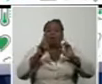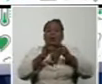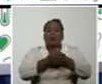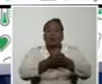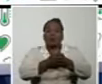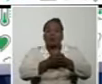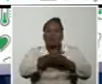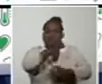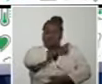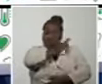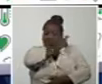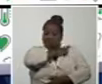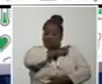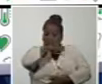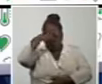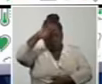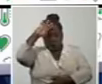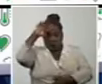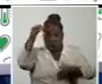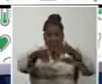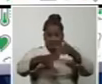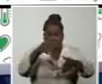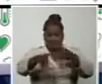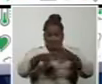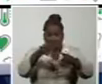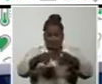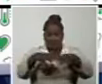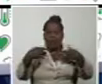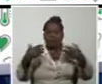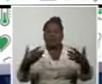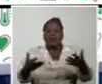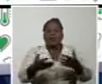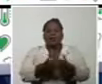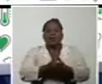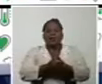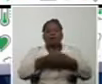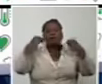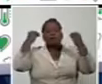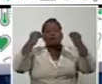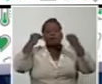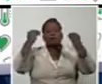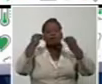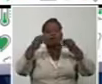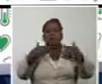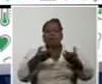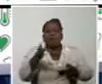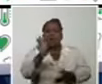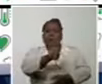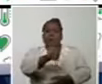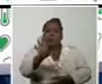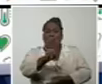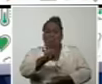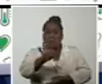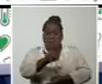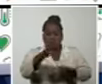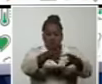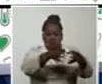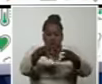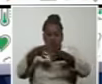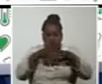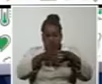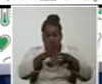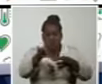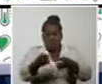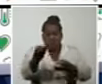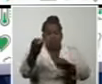máximas autoridades de nuestro país el hecho de que al analizar el comportamiento de los 44 eventos de transmisión local que se han abierto en el país,